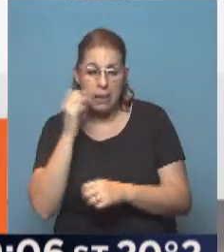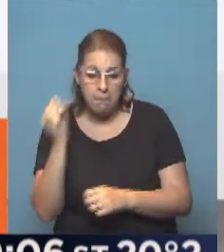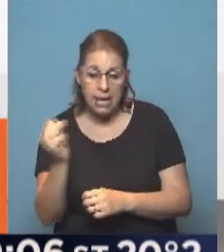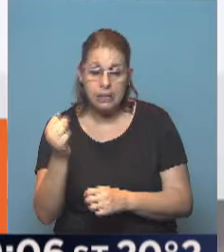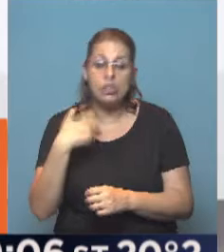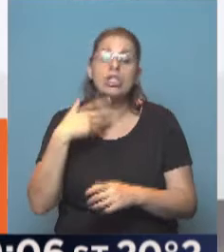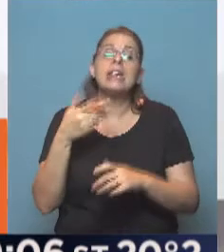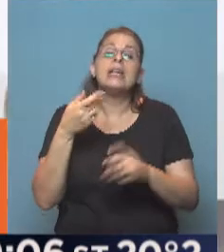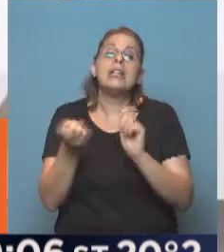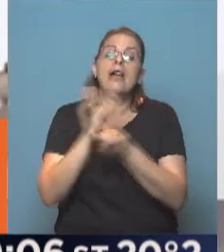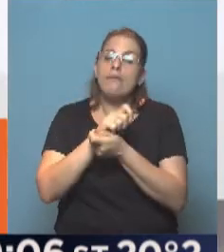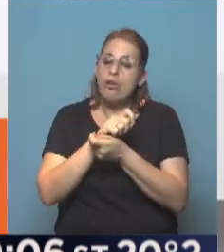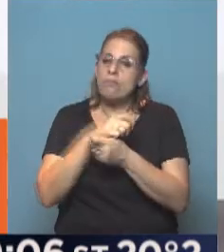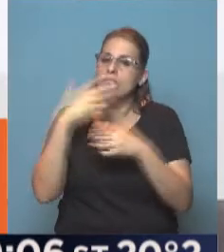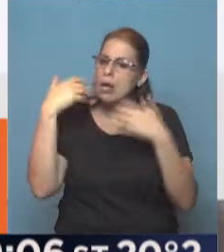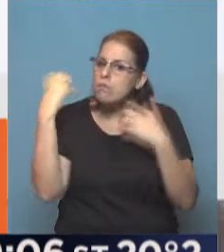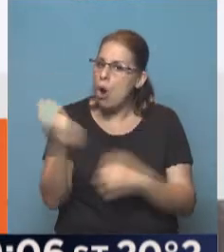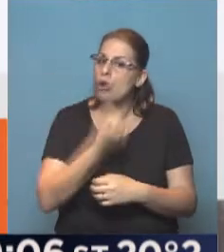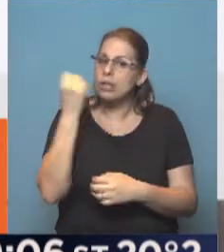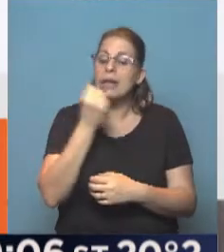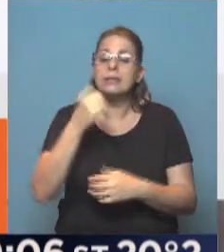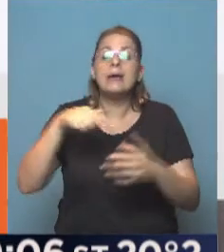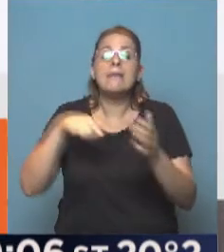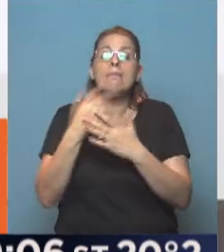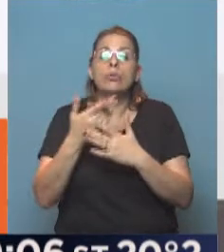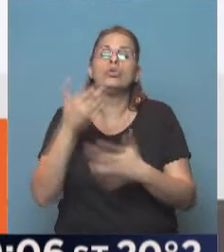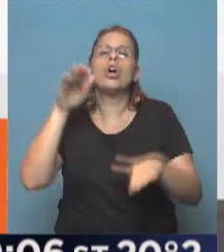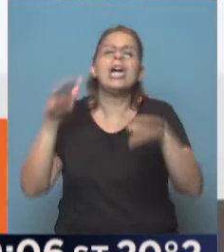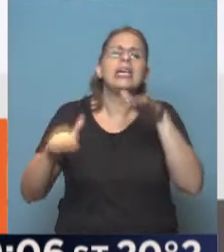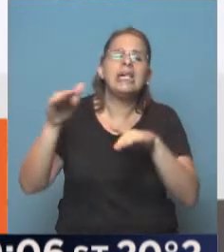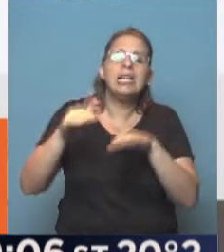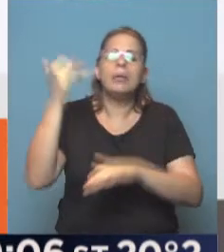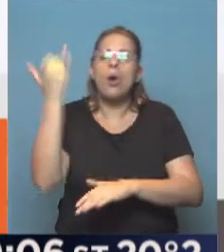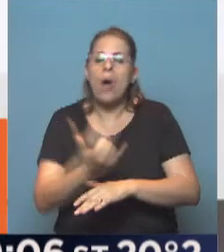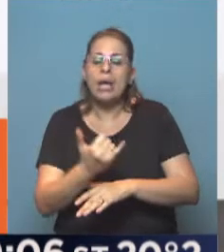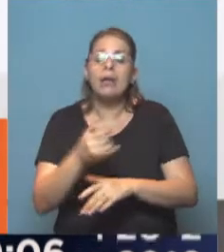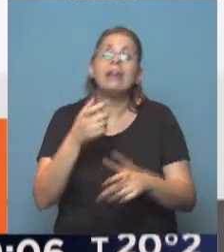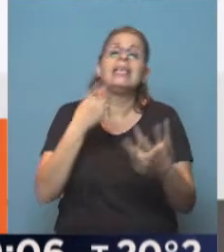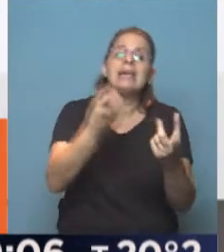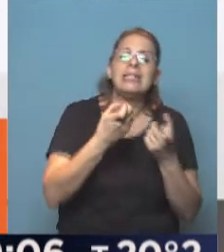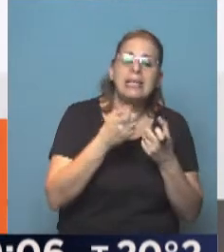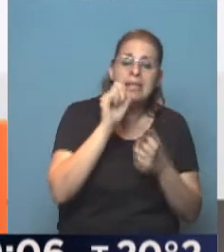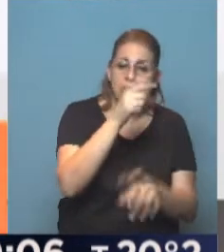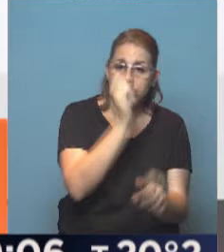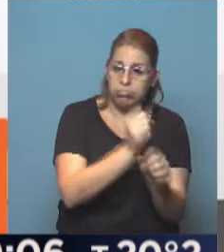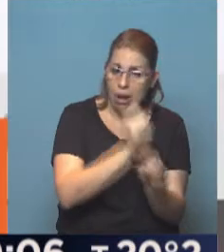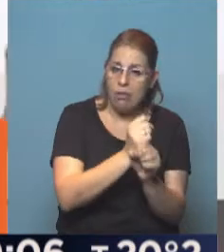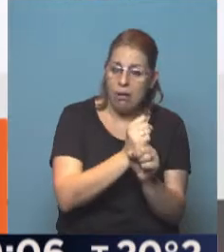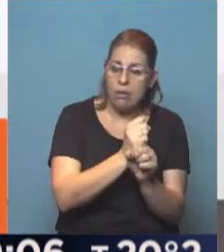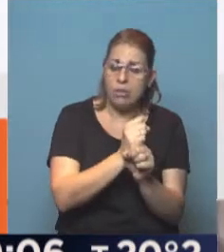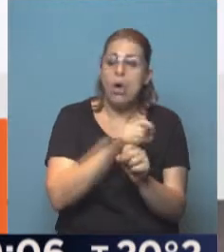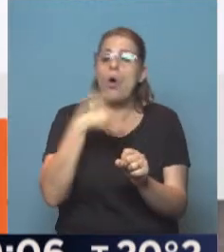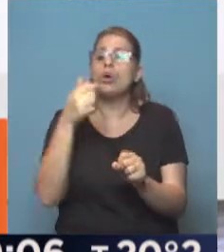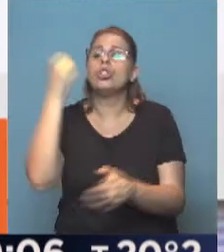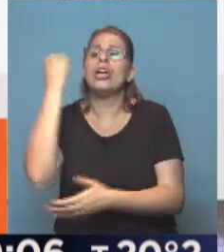mejora sustancial en el bolsillo de los trabajadores, pero que tiene un equilibrio entre las necesidades de estos trabajadores y una